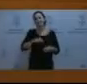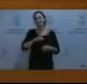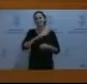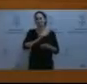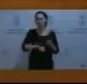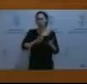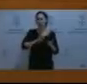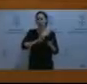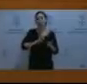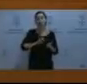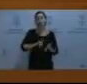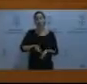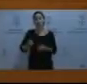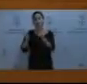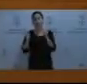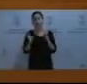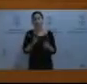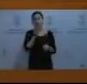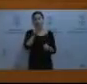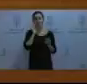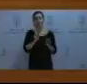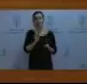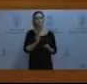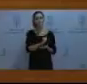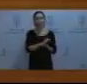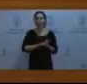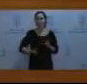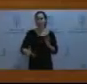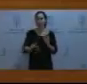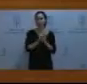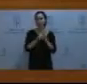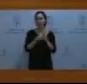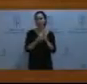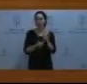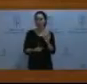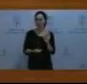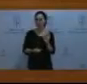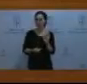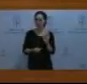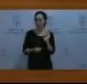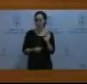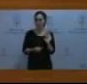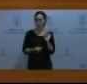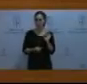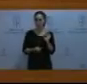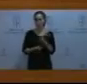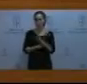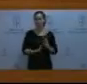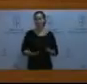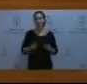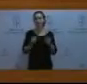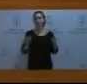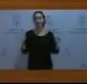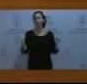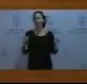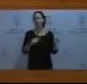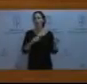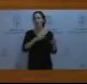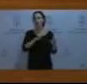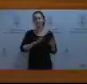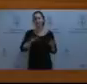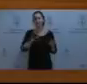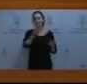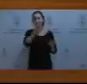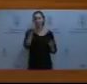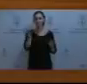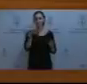son excesivamente, como deben ser, garantistas con los BIC, esto ya no hace falta ser jurista, es que desde la lógica es un despropósito.